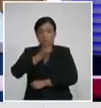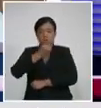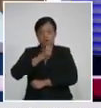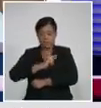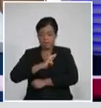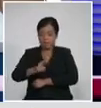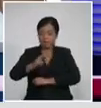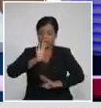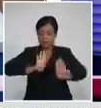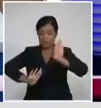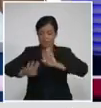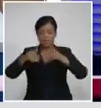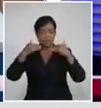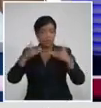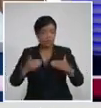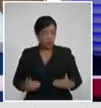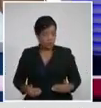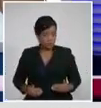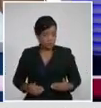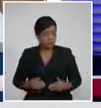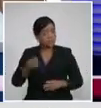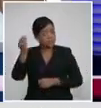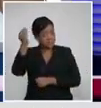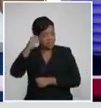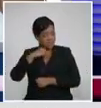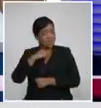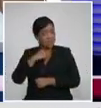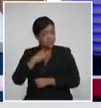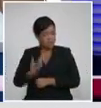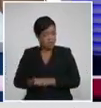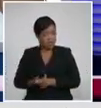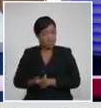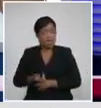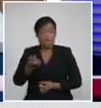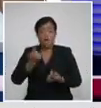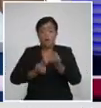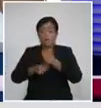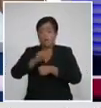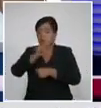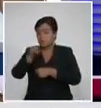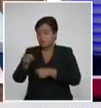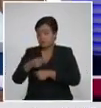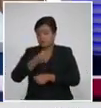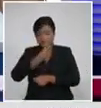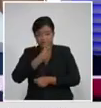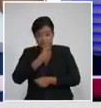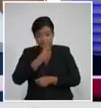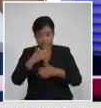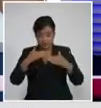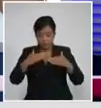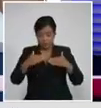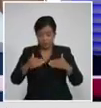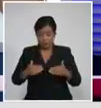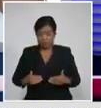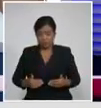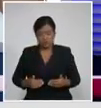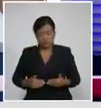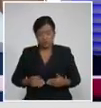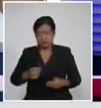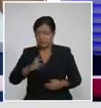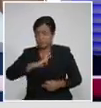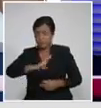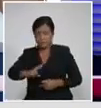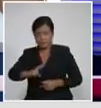inmune. Sabemos que existe el fenómeno de la inmunosenescencia, es decir, a medida que una persona